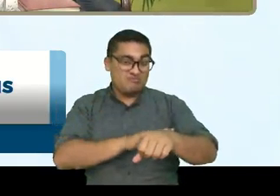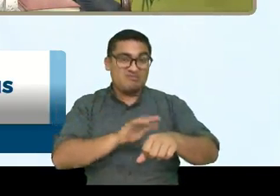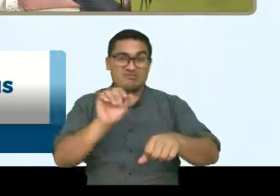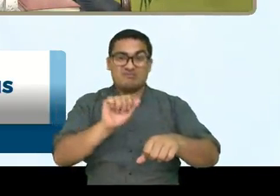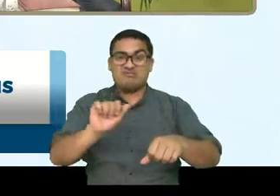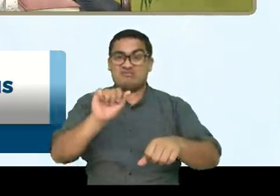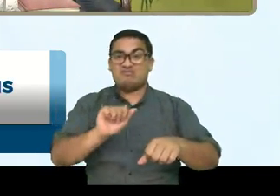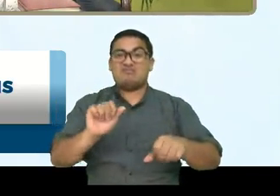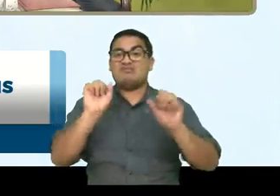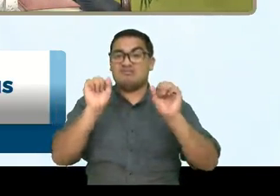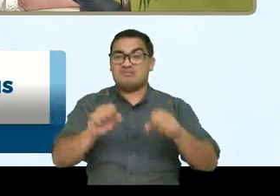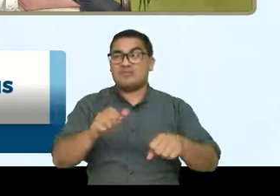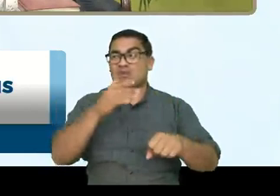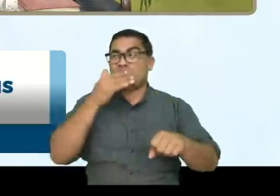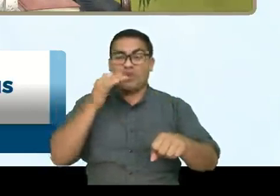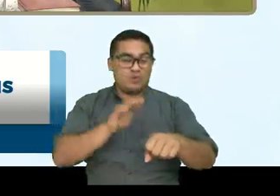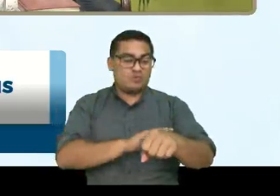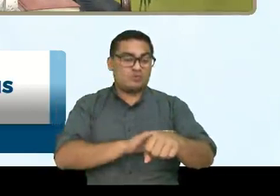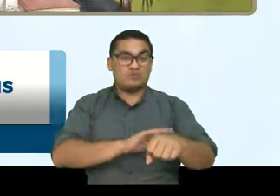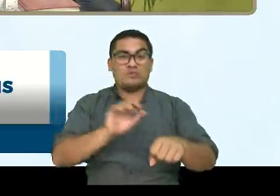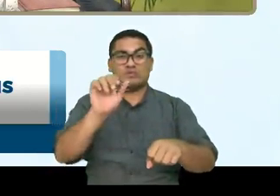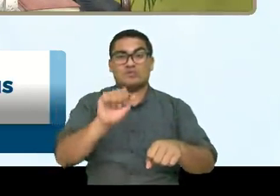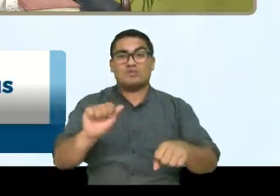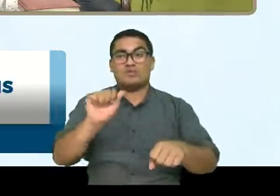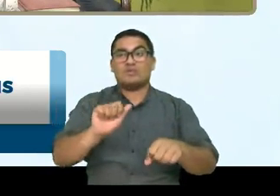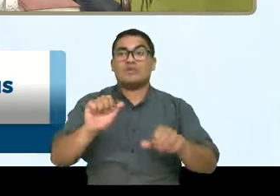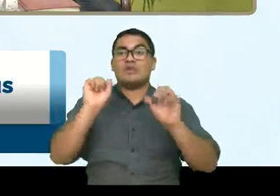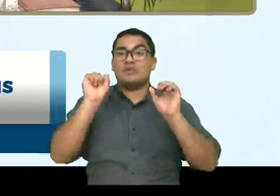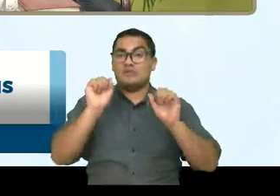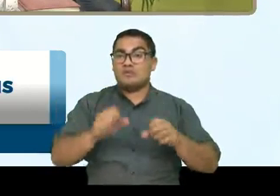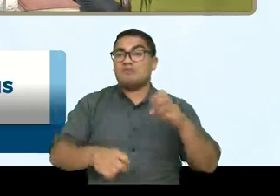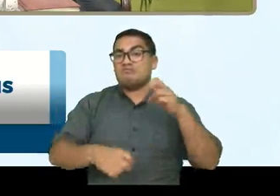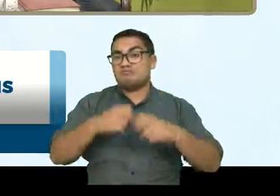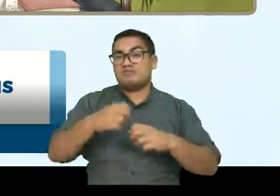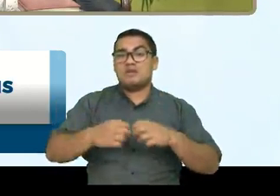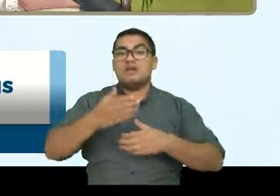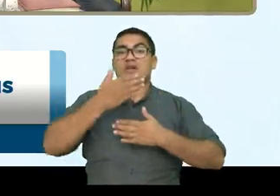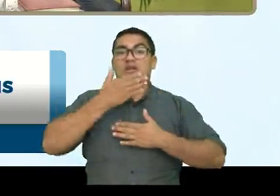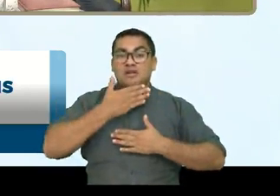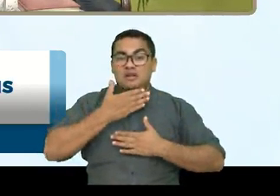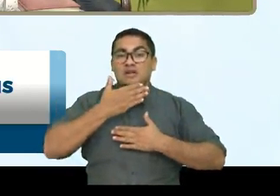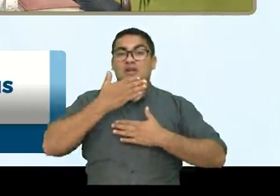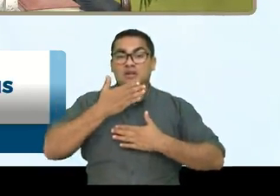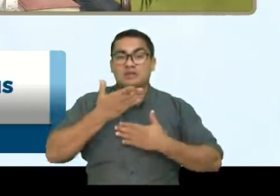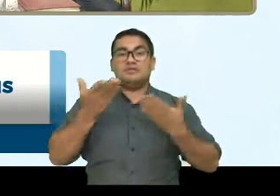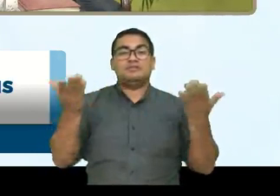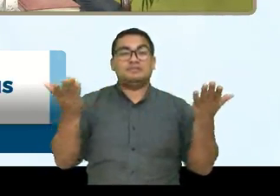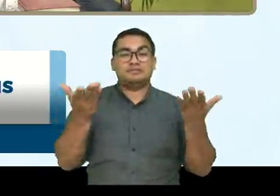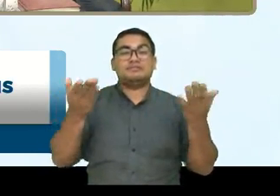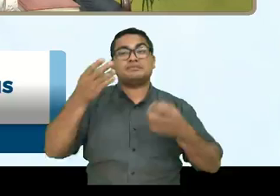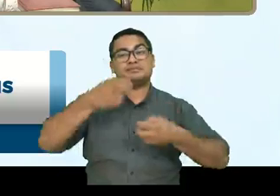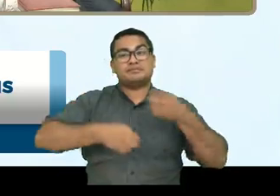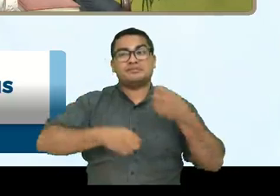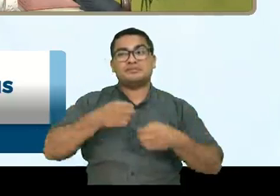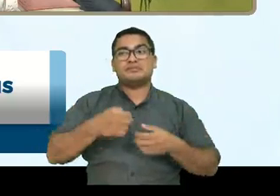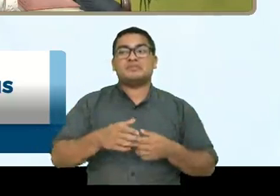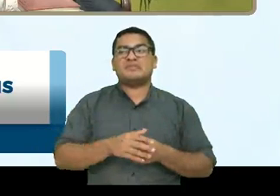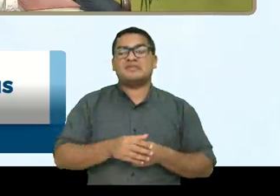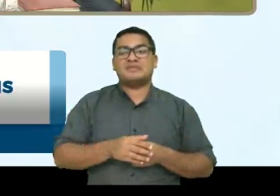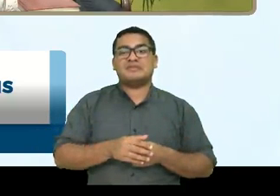¿verdad? Incluso puede presentar sintomatología respiratoria, ¿verdad? Que ella otra de las complicaciones. El